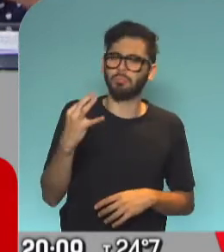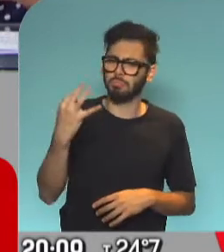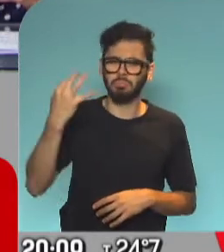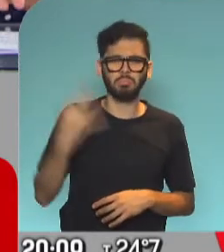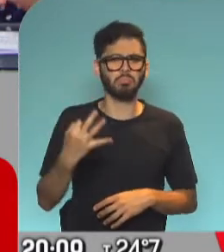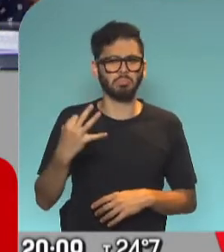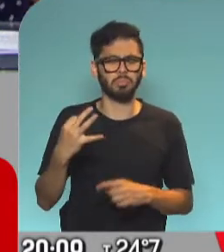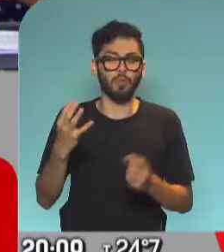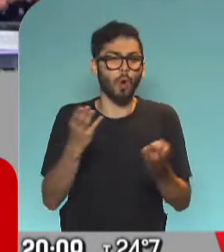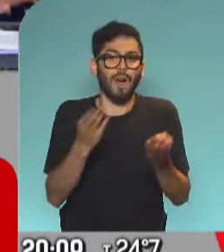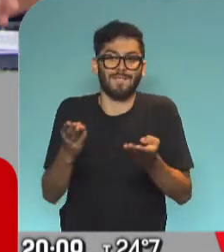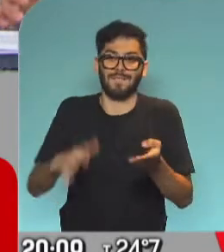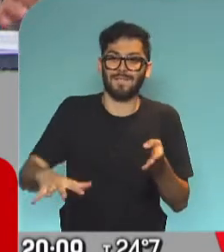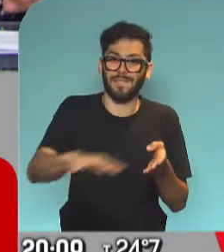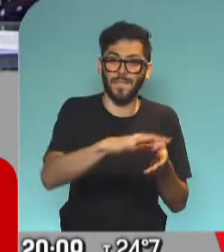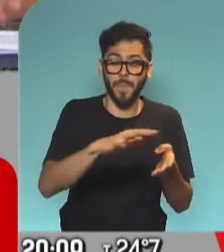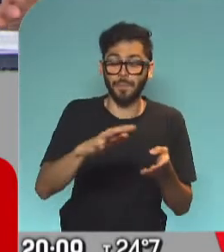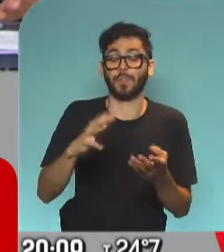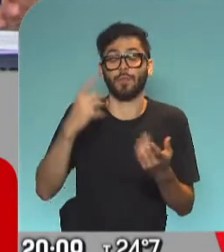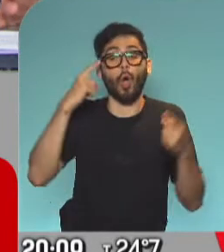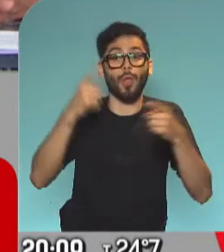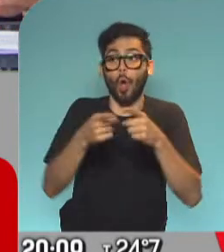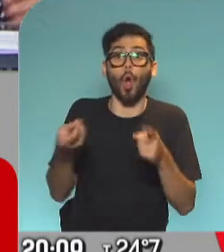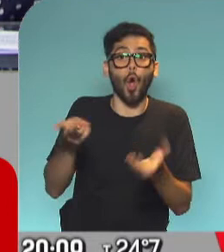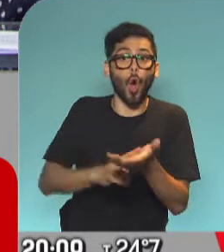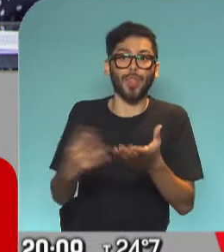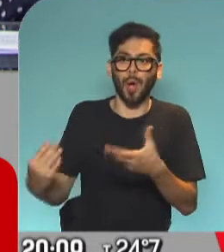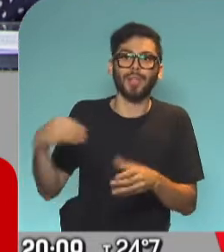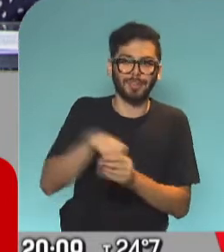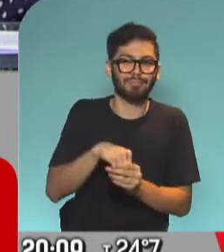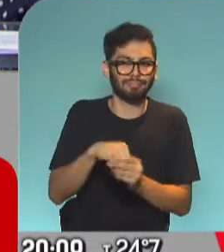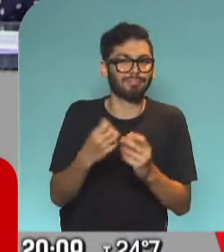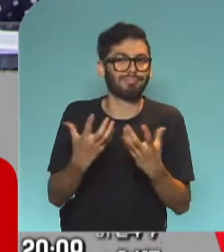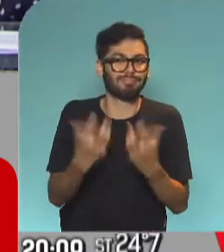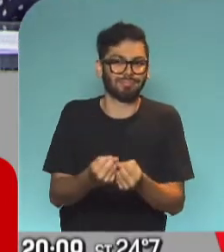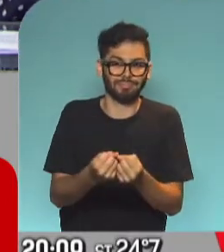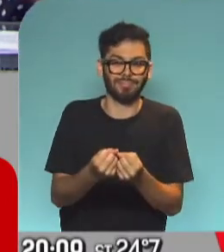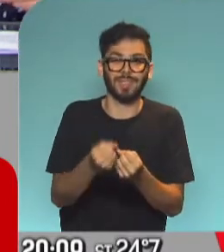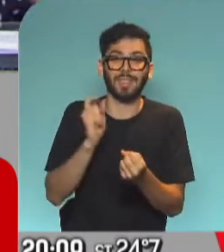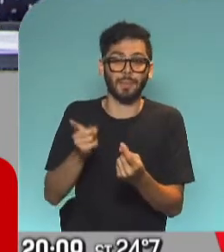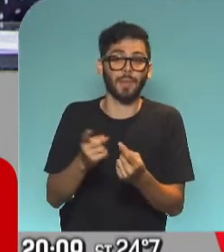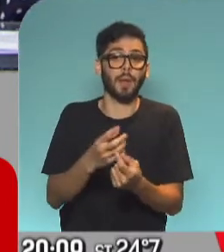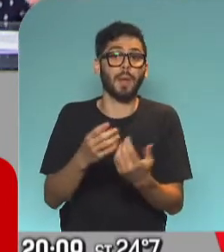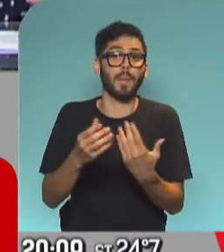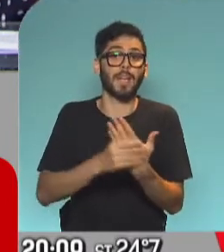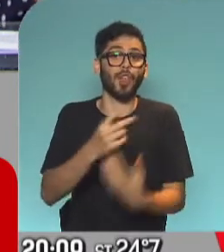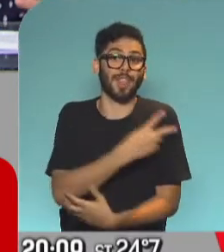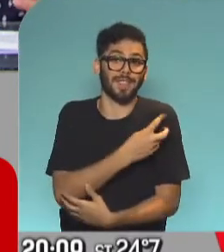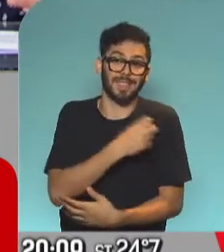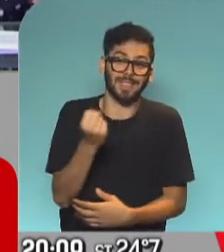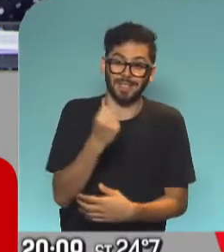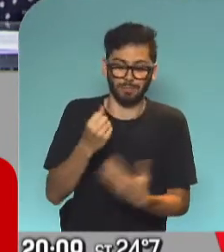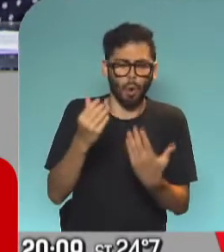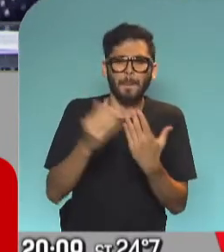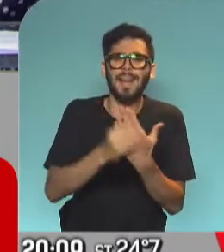también para asistir a la población, y la idea es que lo vuelvan a tener, y por eso el rol tan importante que va a tener Defensa en lo que es este comité